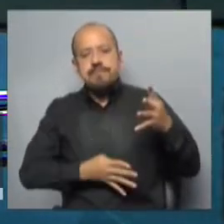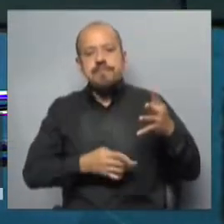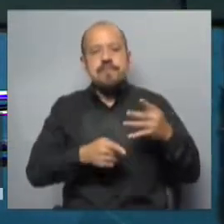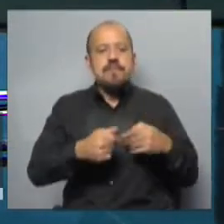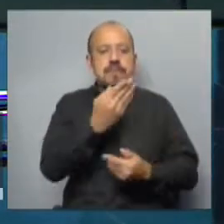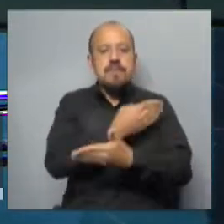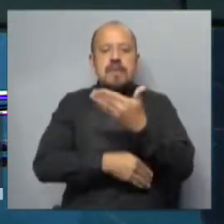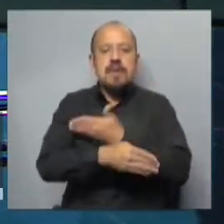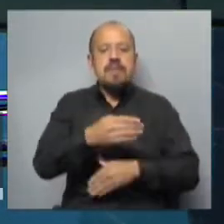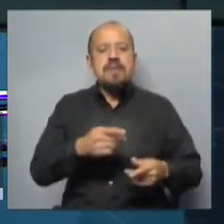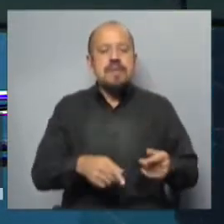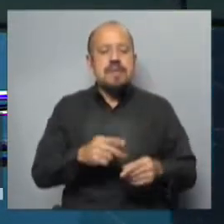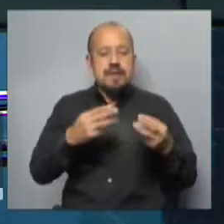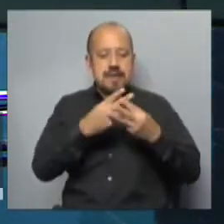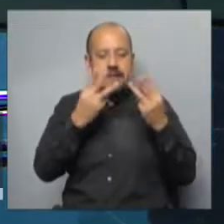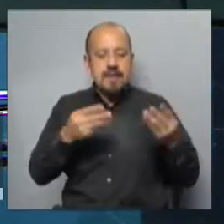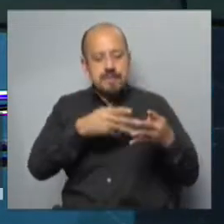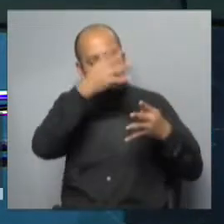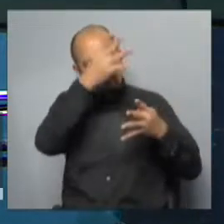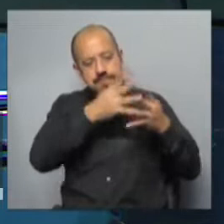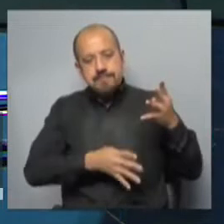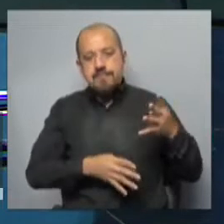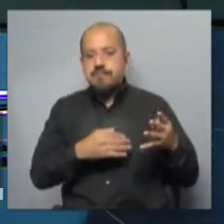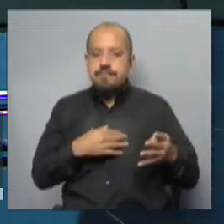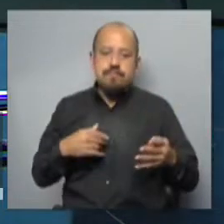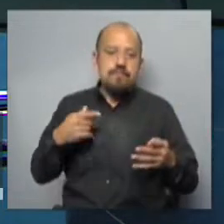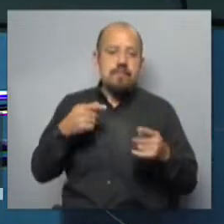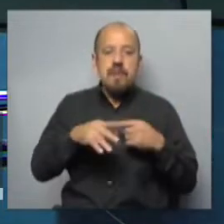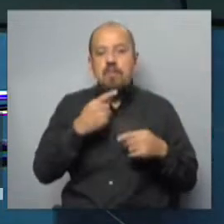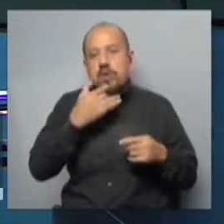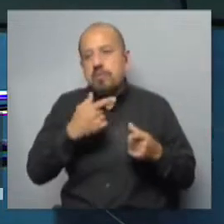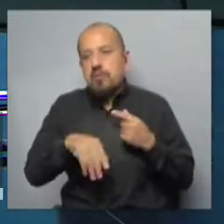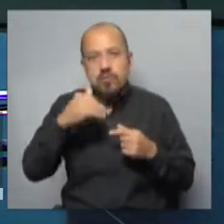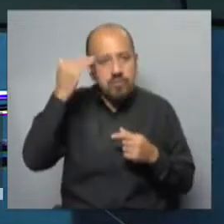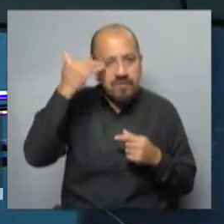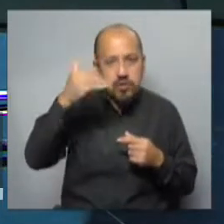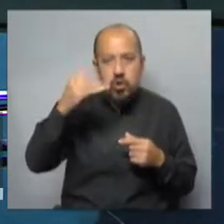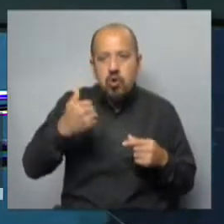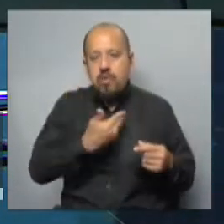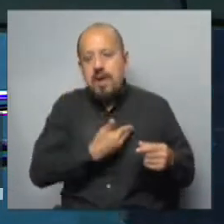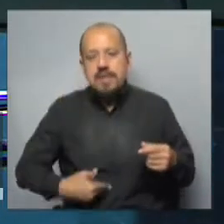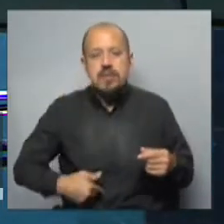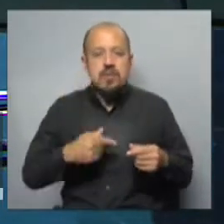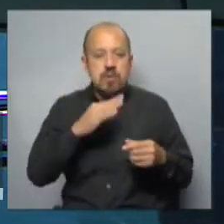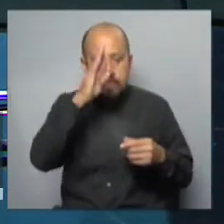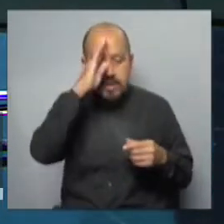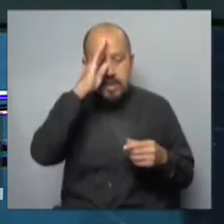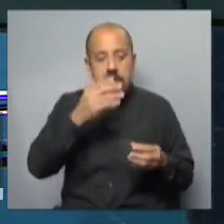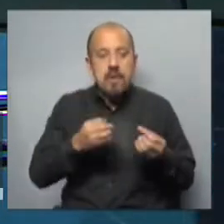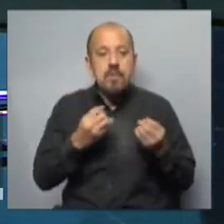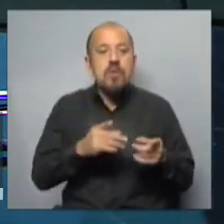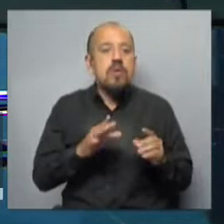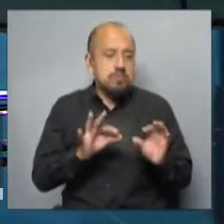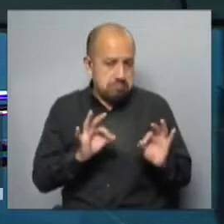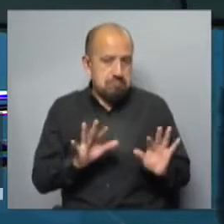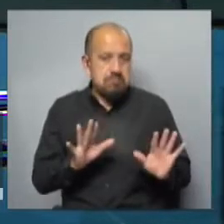discapacidad como tema durante toda la carrera del maestro la maestra del profesor porque está